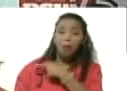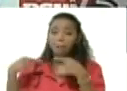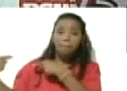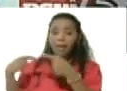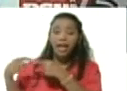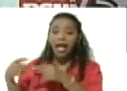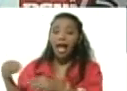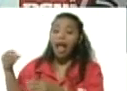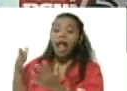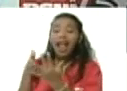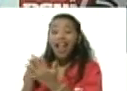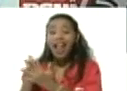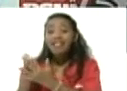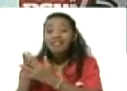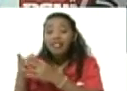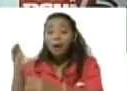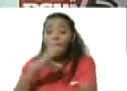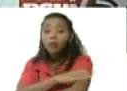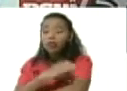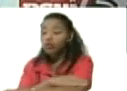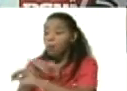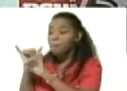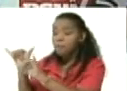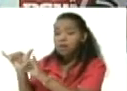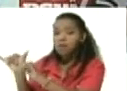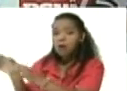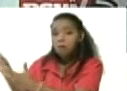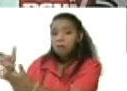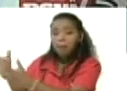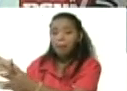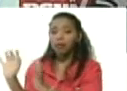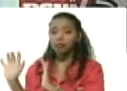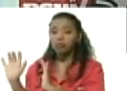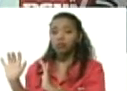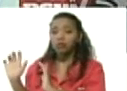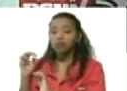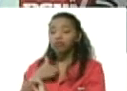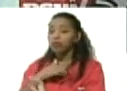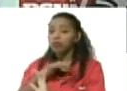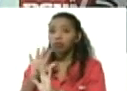opositores. Esto para nosotros es, ¿cómo se llama?,